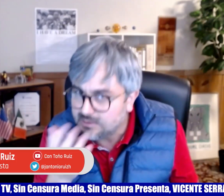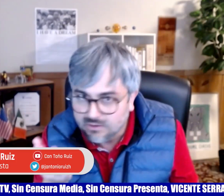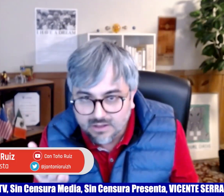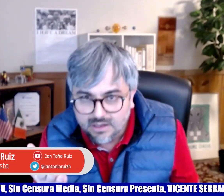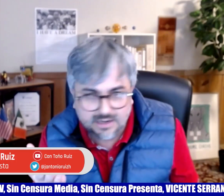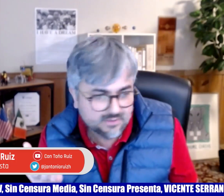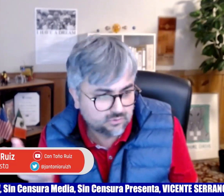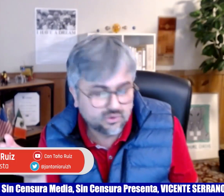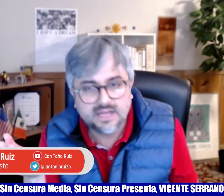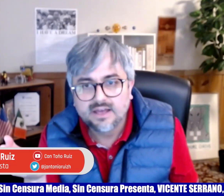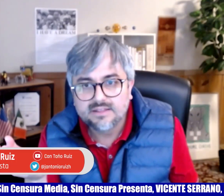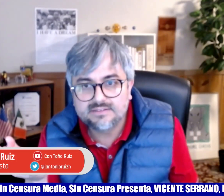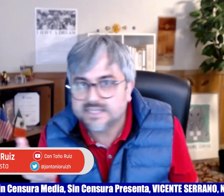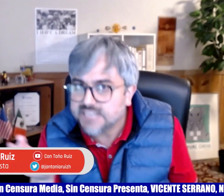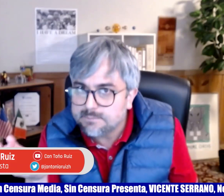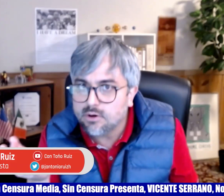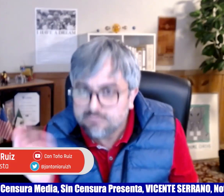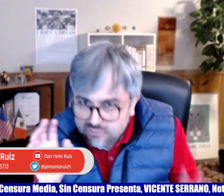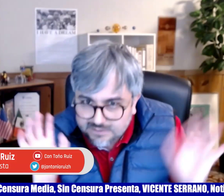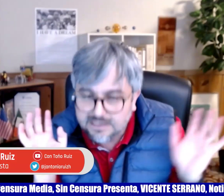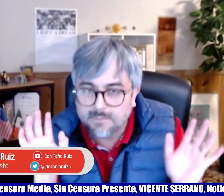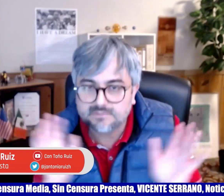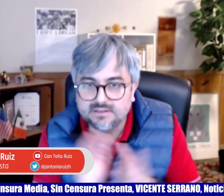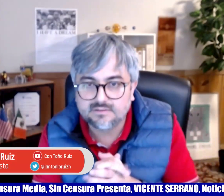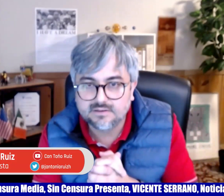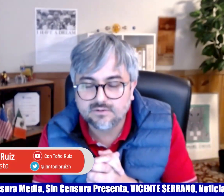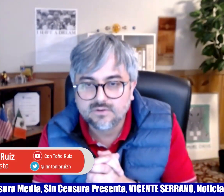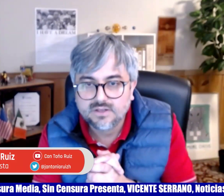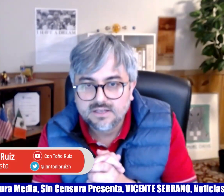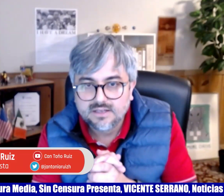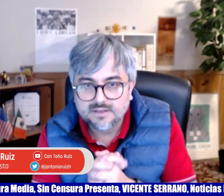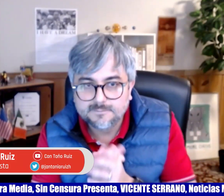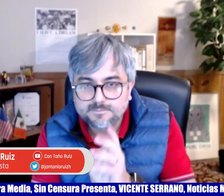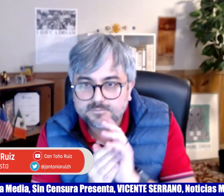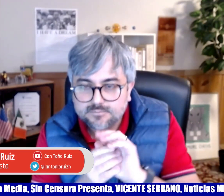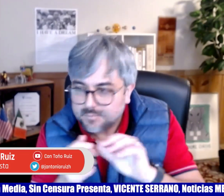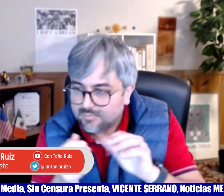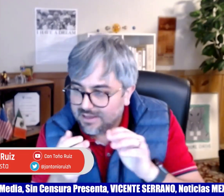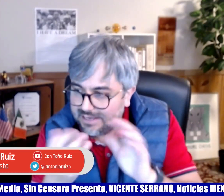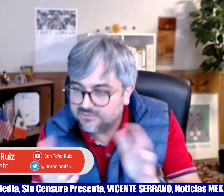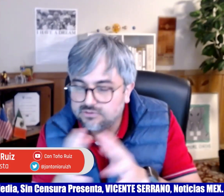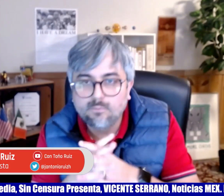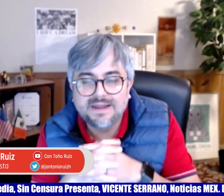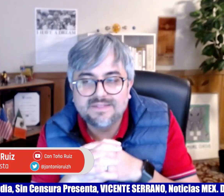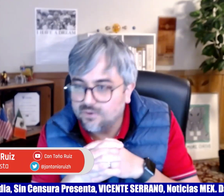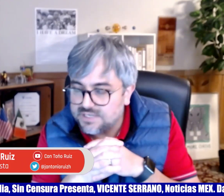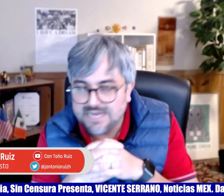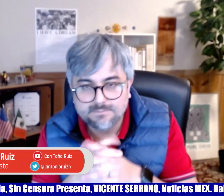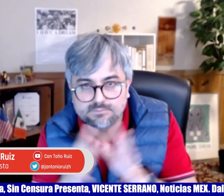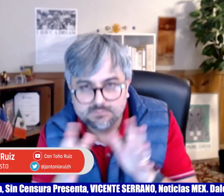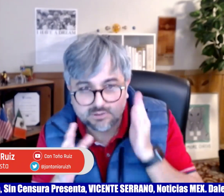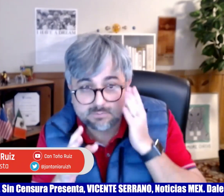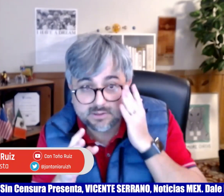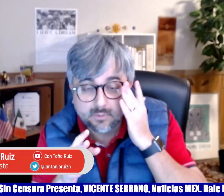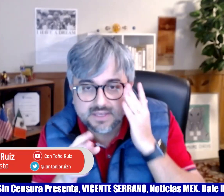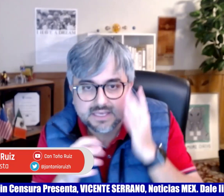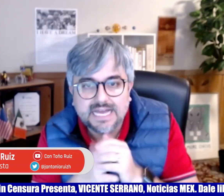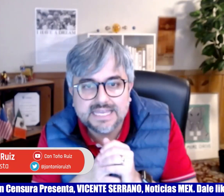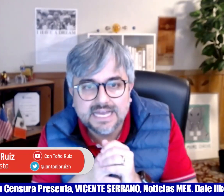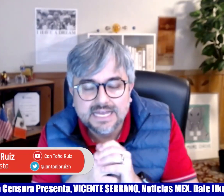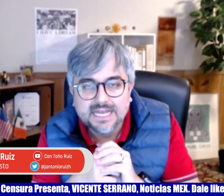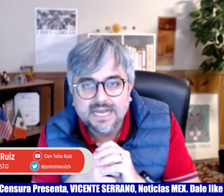del apellido. La doctora dice Sheinbaum, pues así le vamos a decir, ¿no? Esto se lo planteó ya, pues